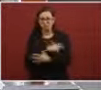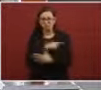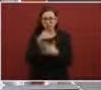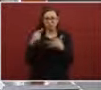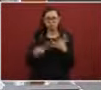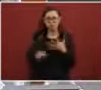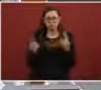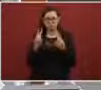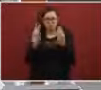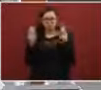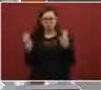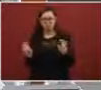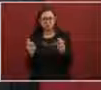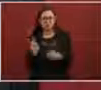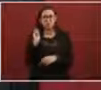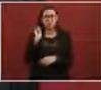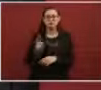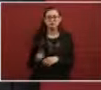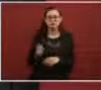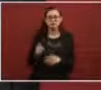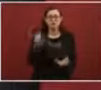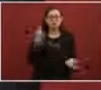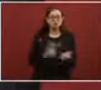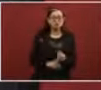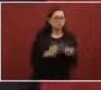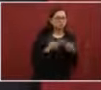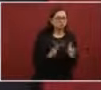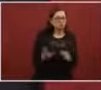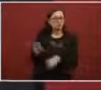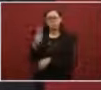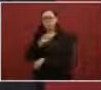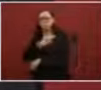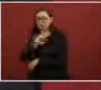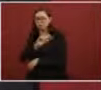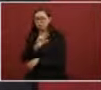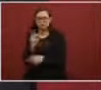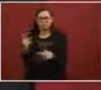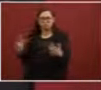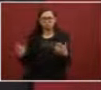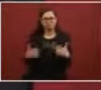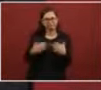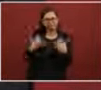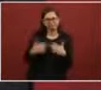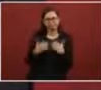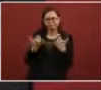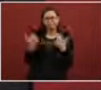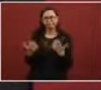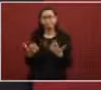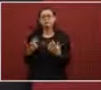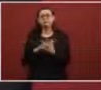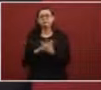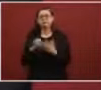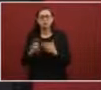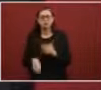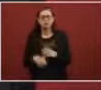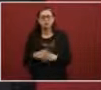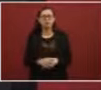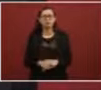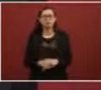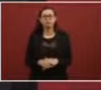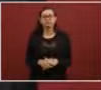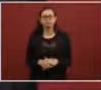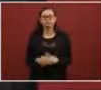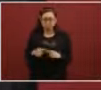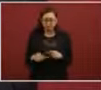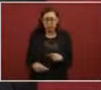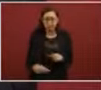del tema, reacciones tanto del sector público como privado. Por ejemplo, uno de ellos, para adquirir medicamentos para el resto de